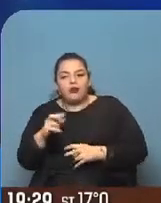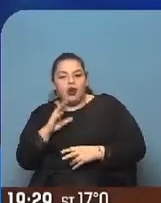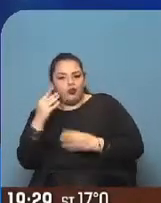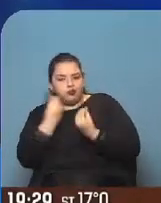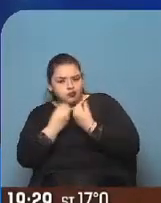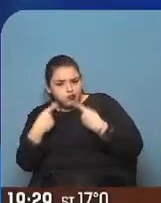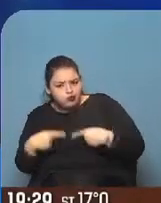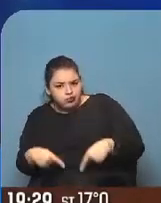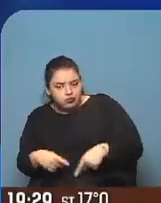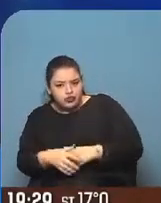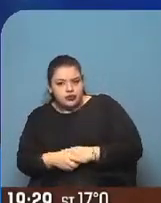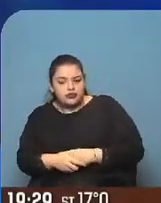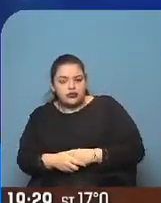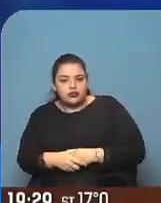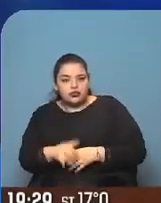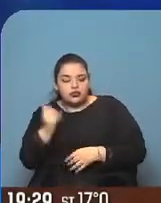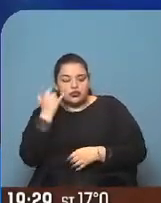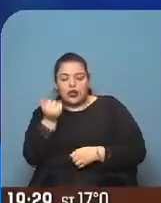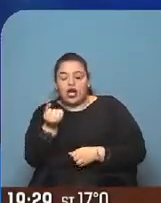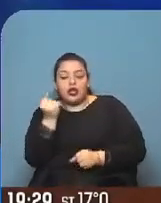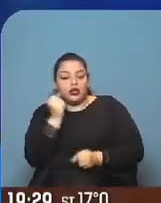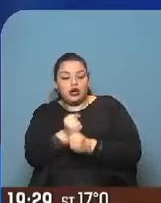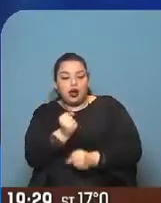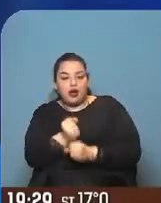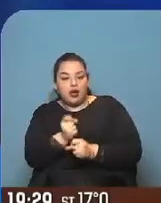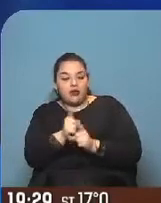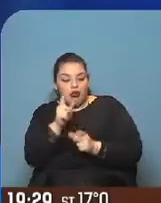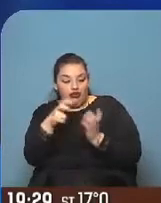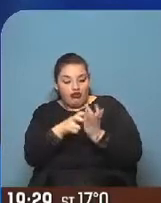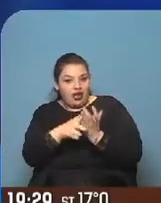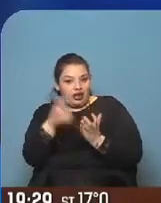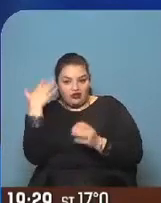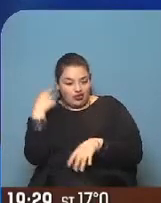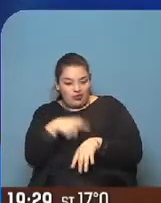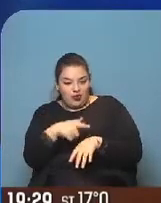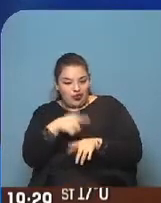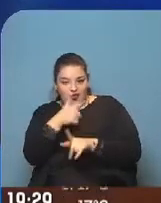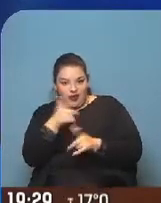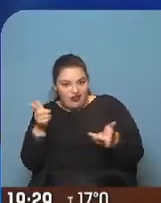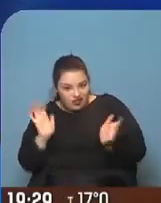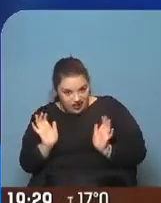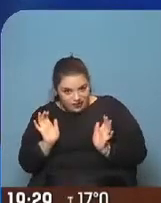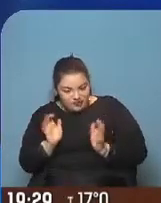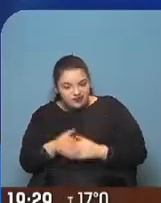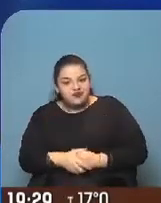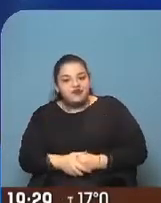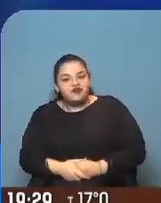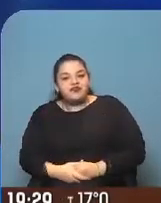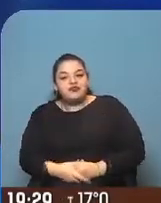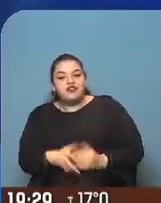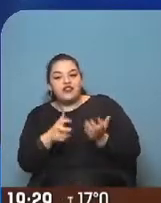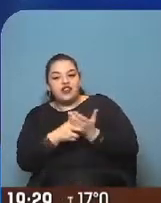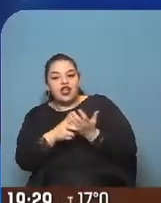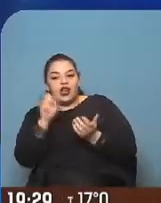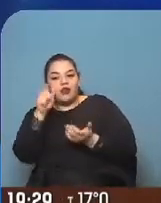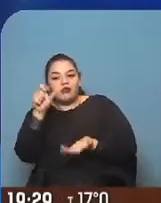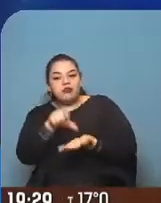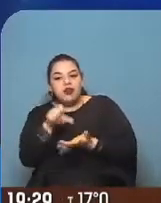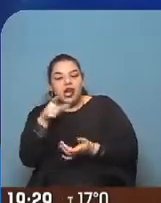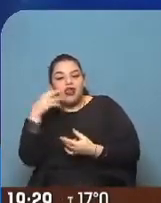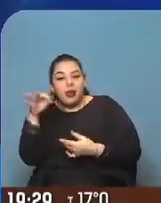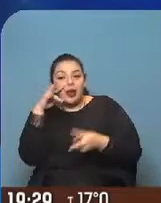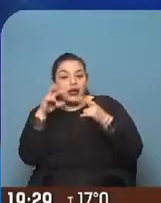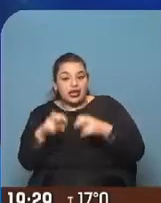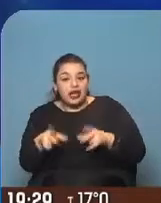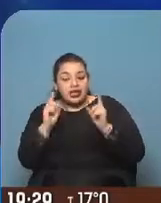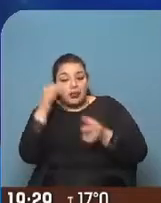en realidad y habíamos hecho el trabajo que no hicieron los fiscales de la nación los fiscales son en una en un país los que tienen que investigar y